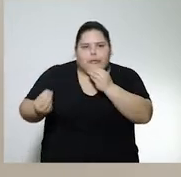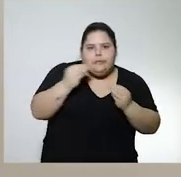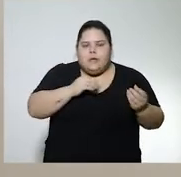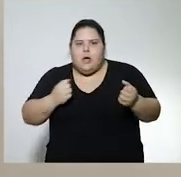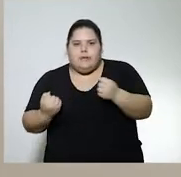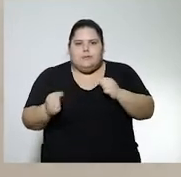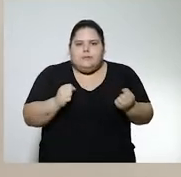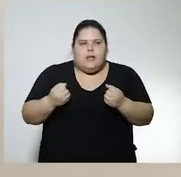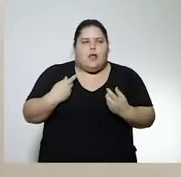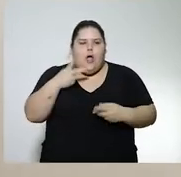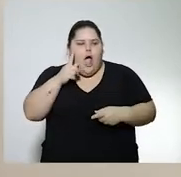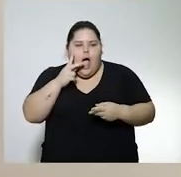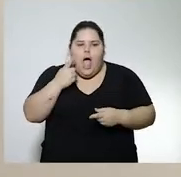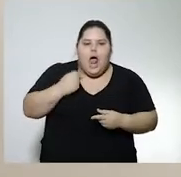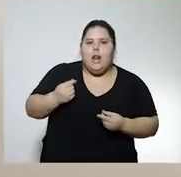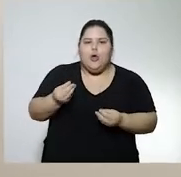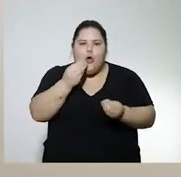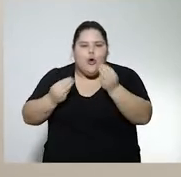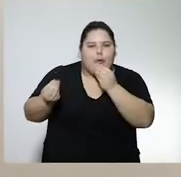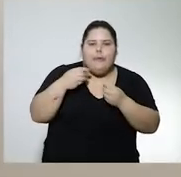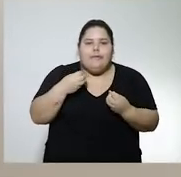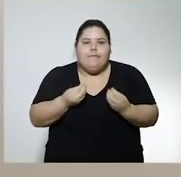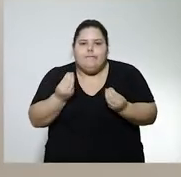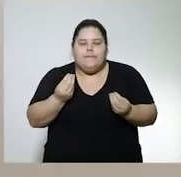qué puedo picar en el medio. Entonces,